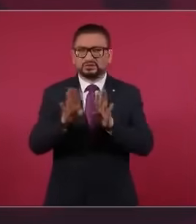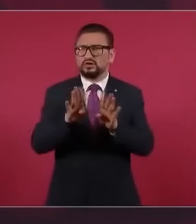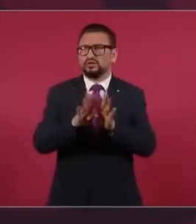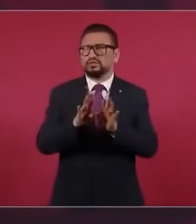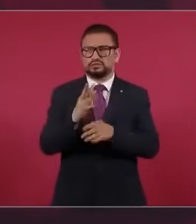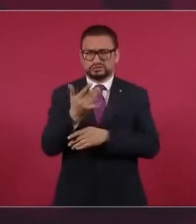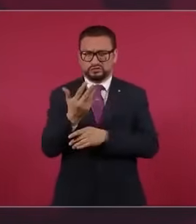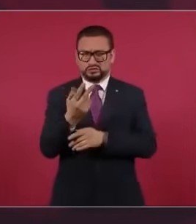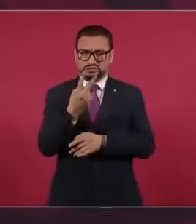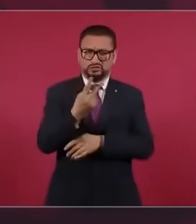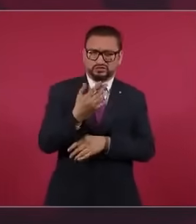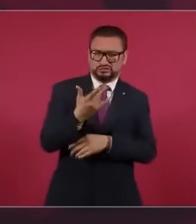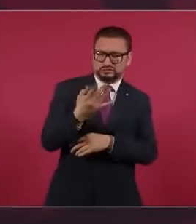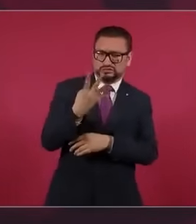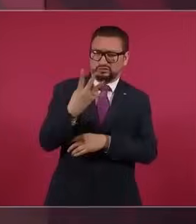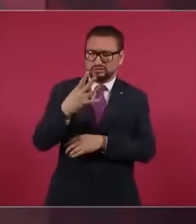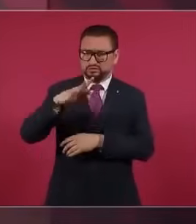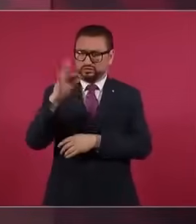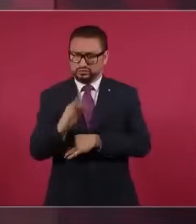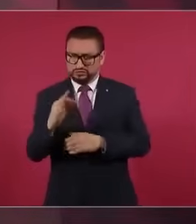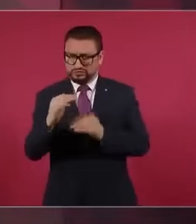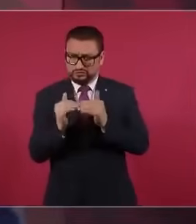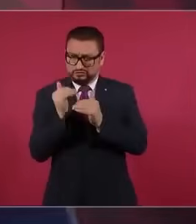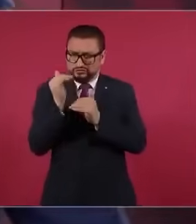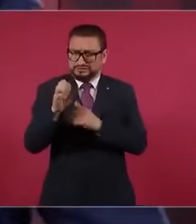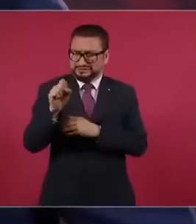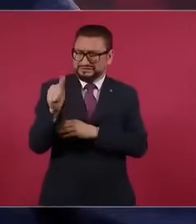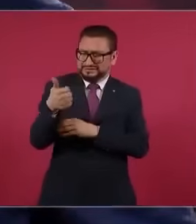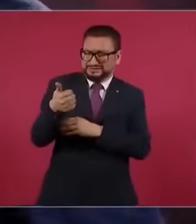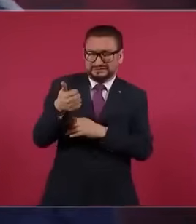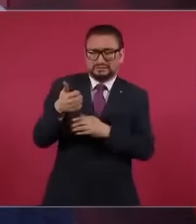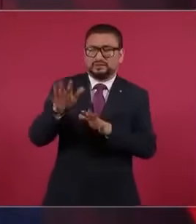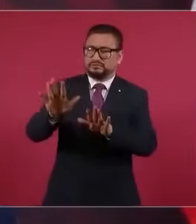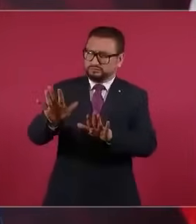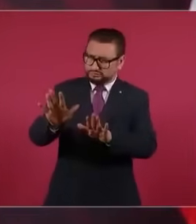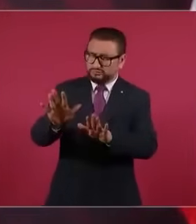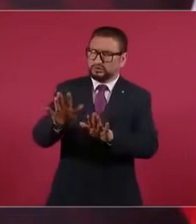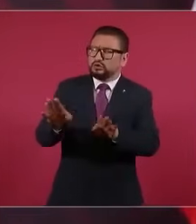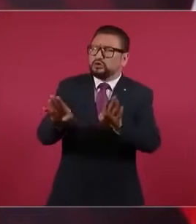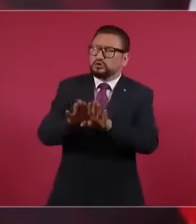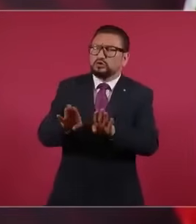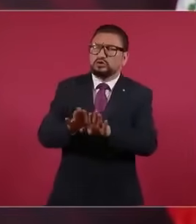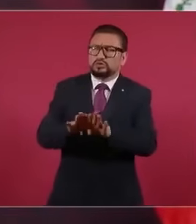52 o el 54 se obtiene el 66? Yo digo, ¿cómo?